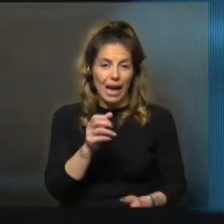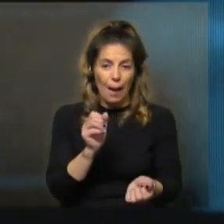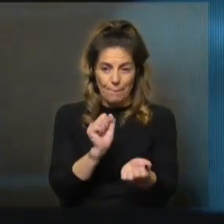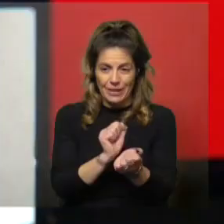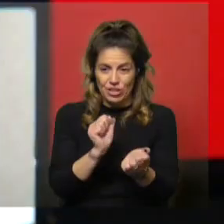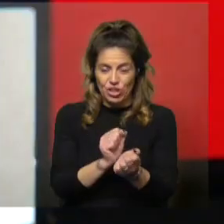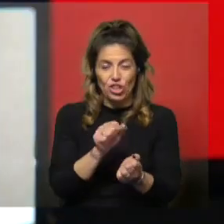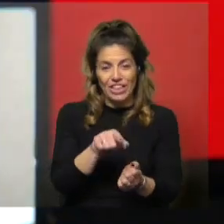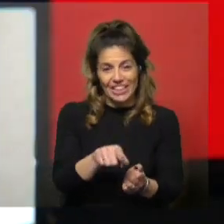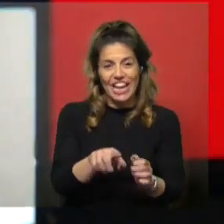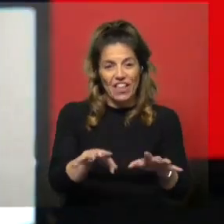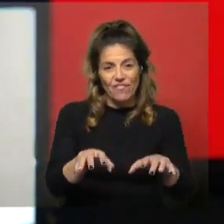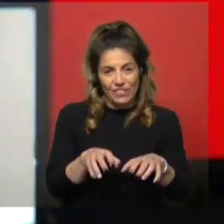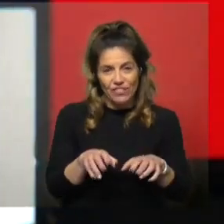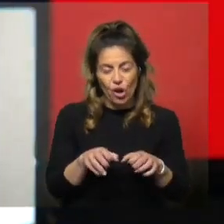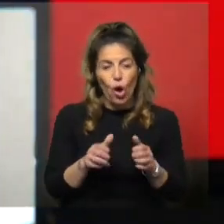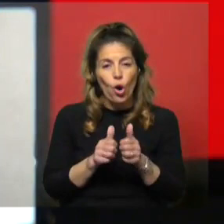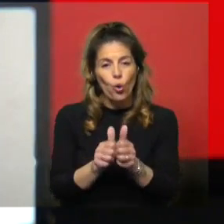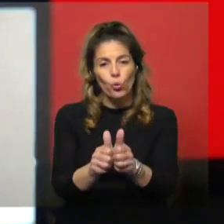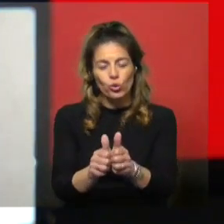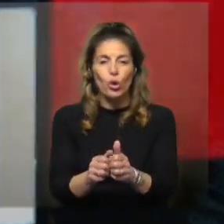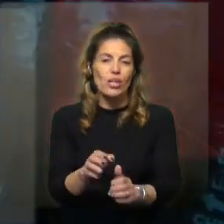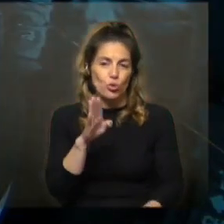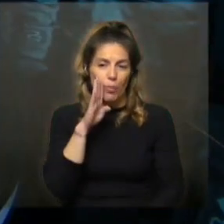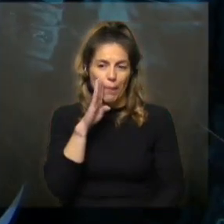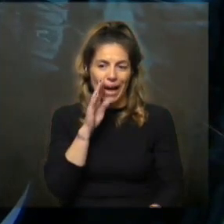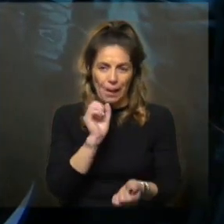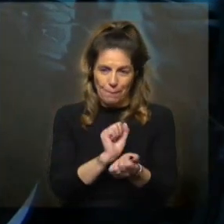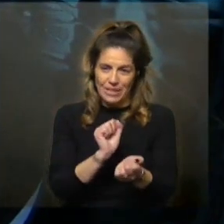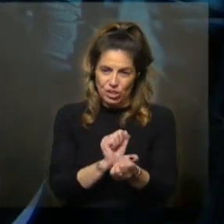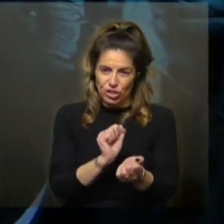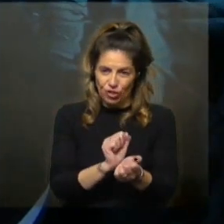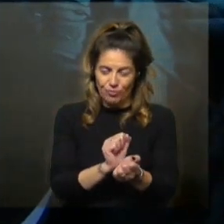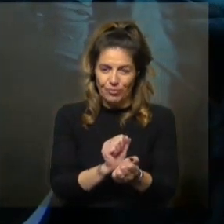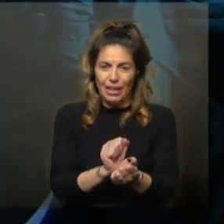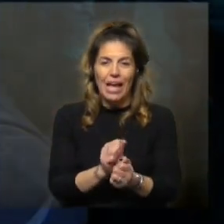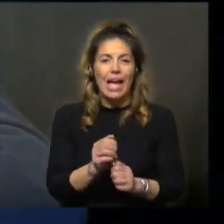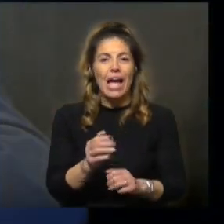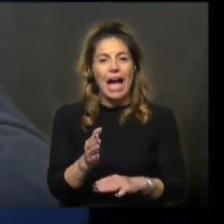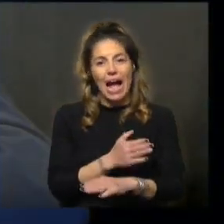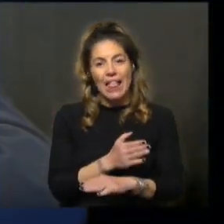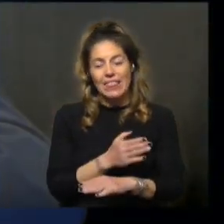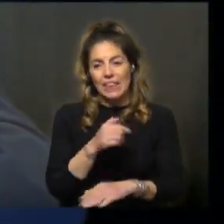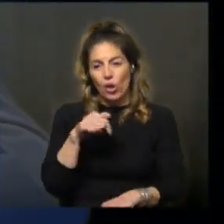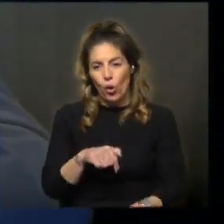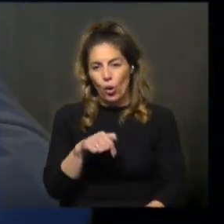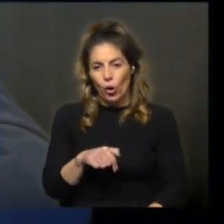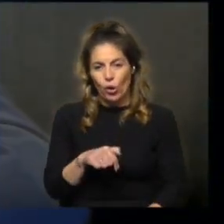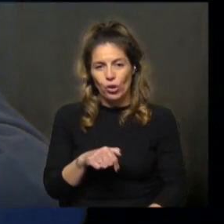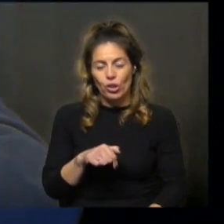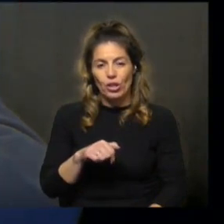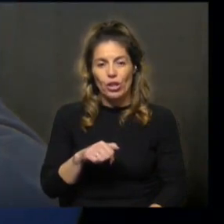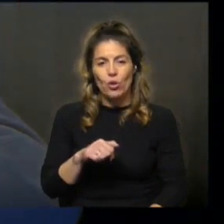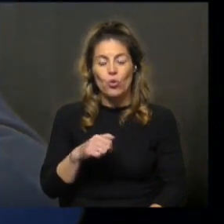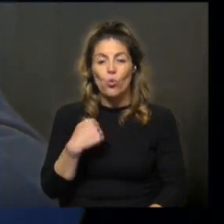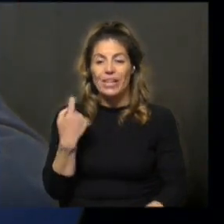madre en prisión eh hoy antes de la mañana de hoy azul nuestra productora me